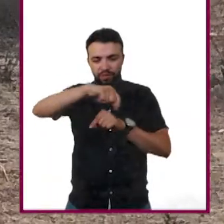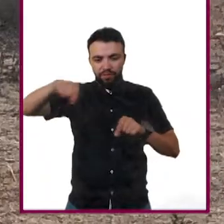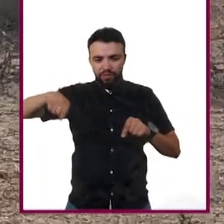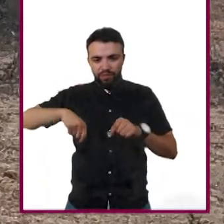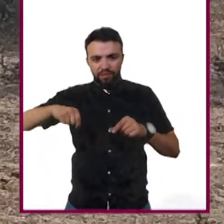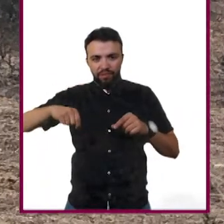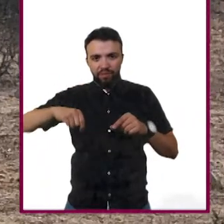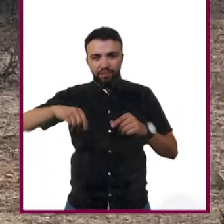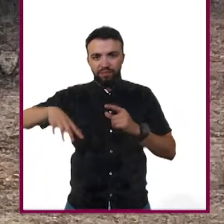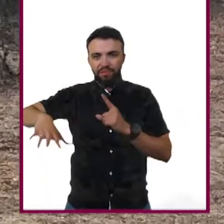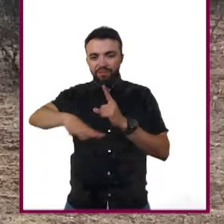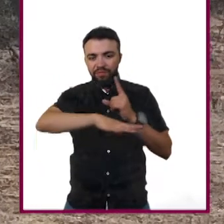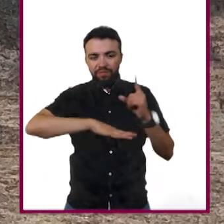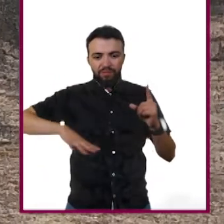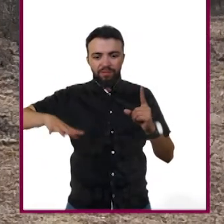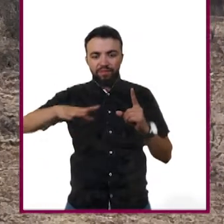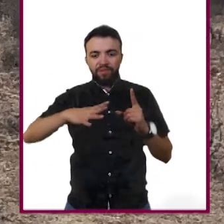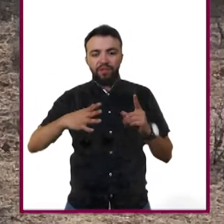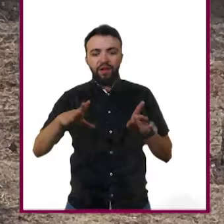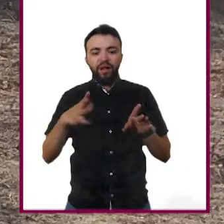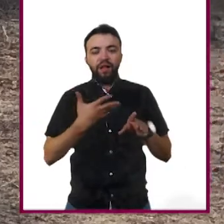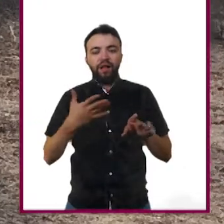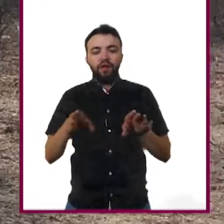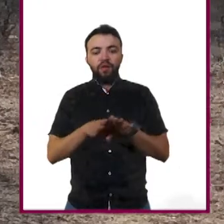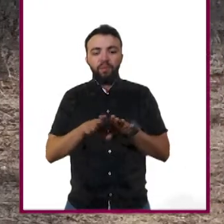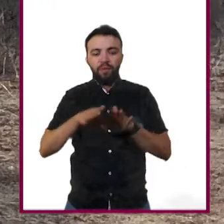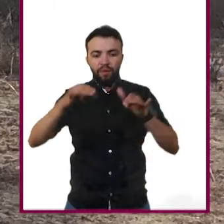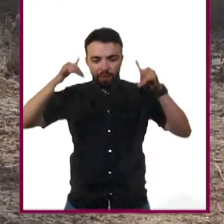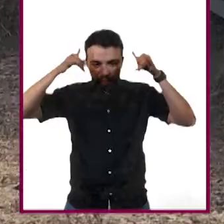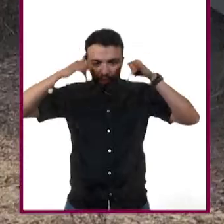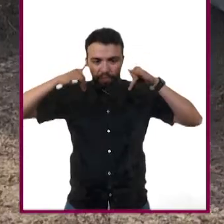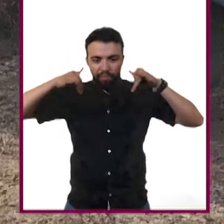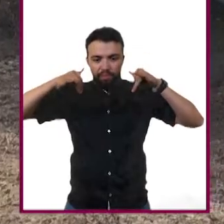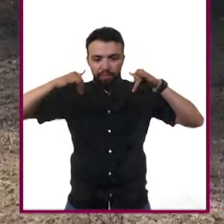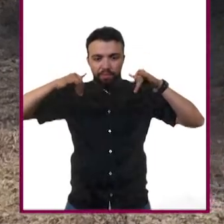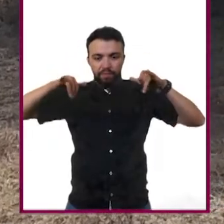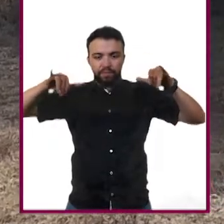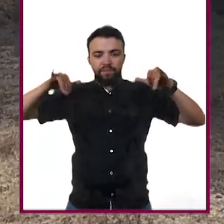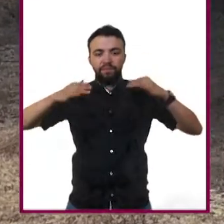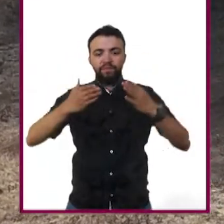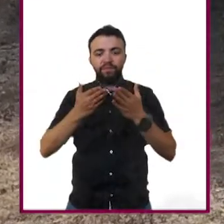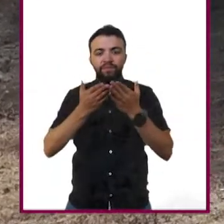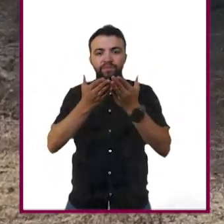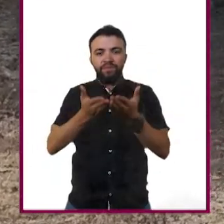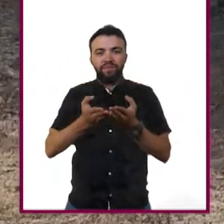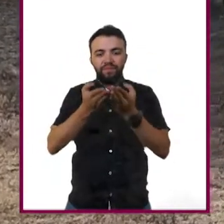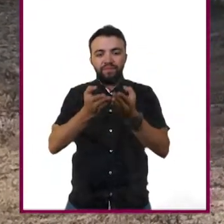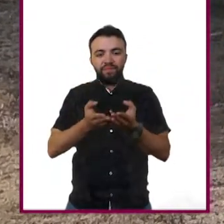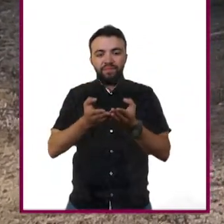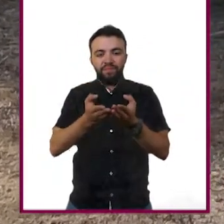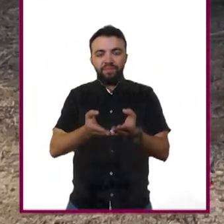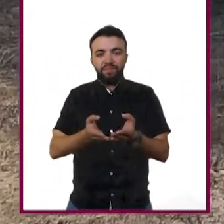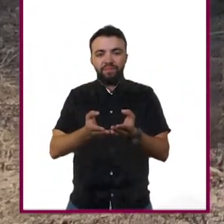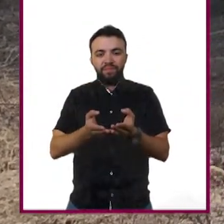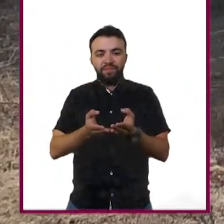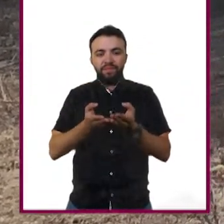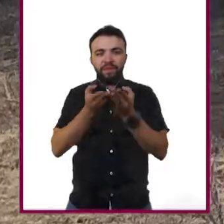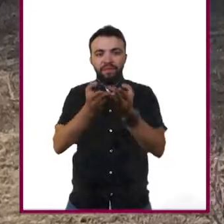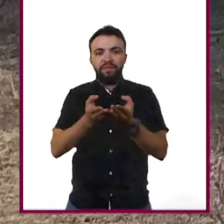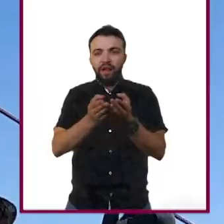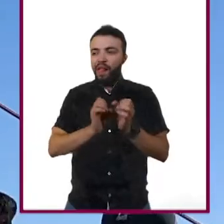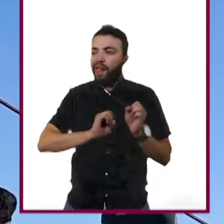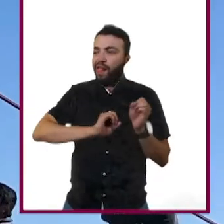construida con trozos de barca, con las barcas y las usan como techos. Entonces había varias barcas abandonadas